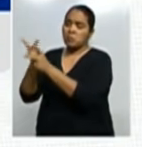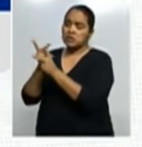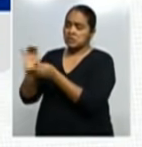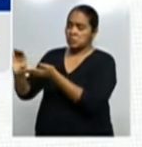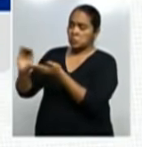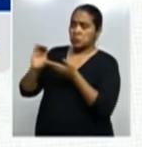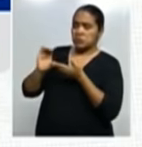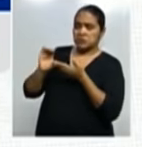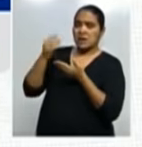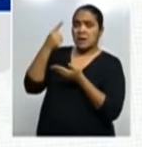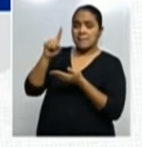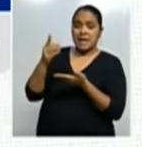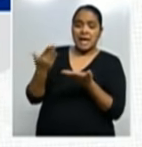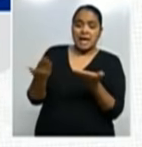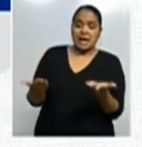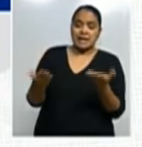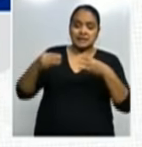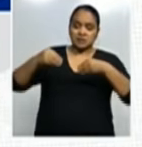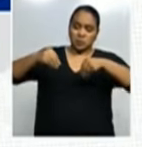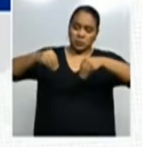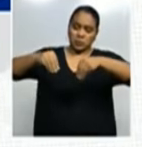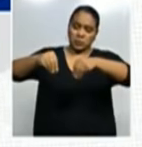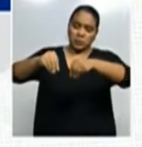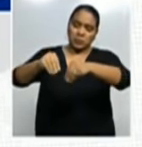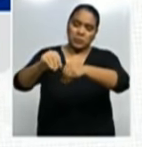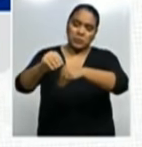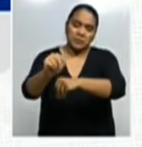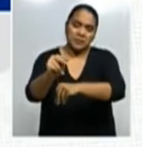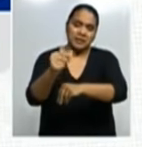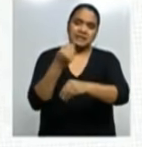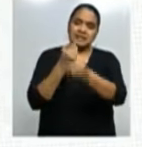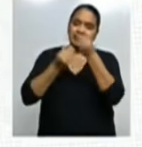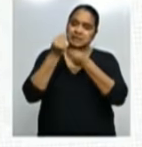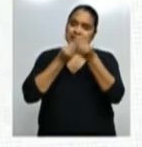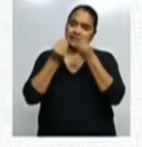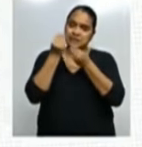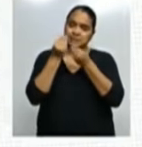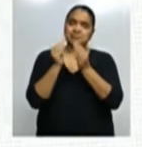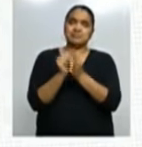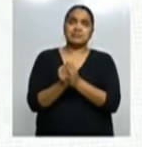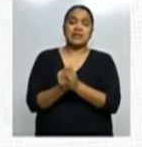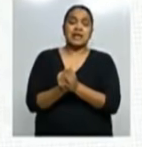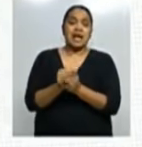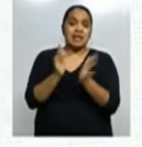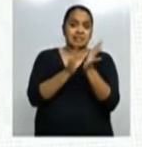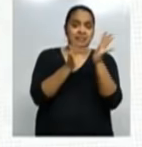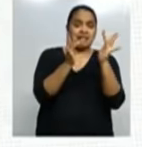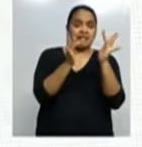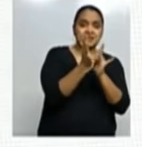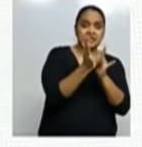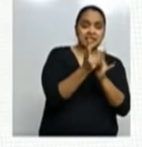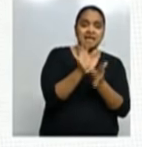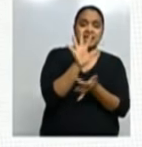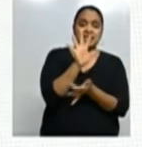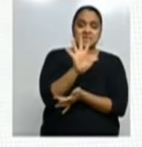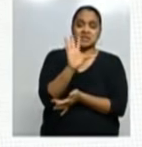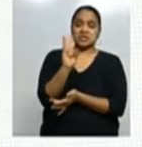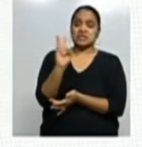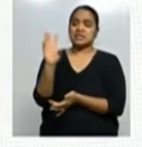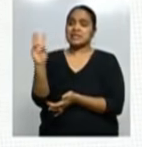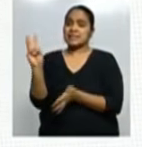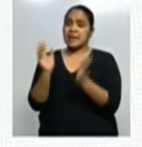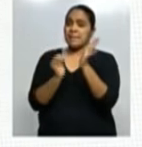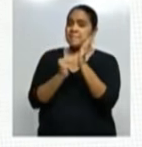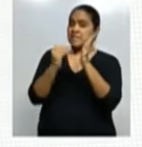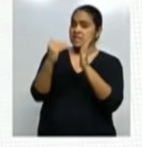por instituciones que atienden el sector de la micro. En abril colocamos 566